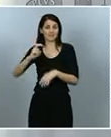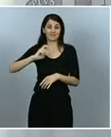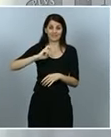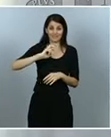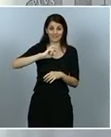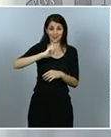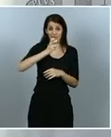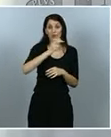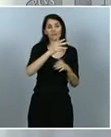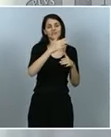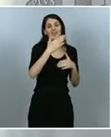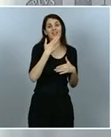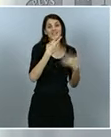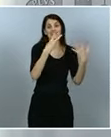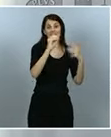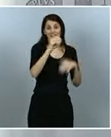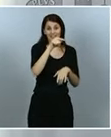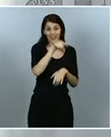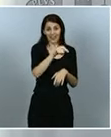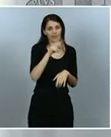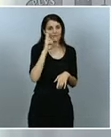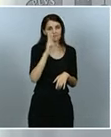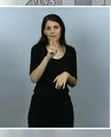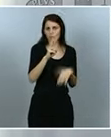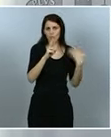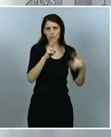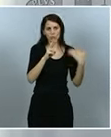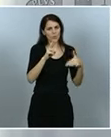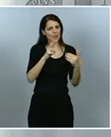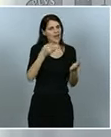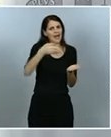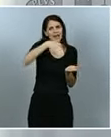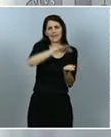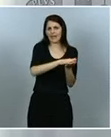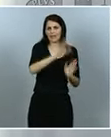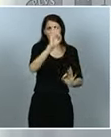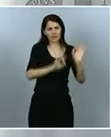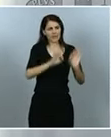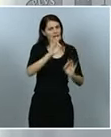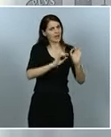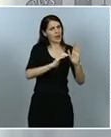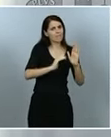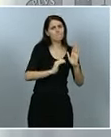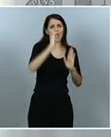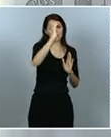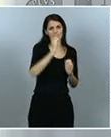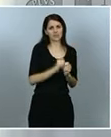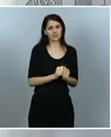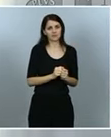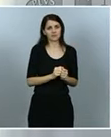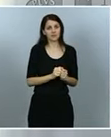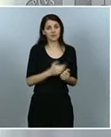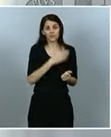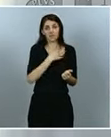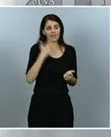de 70 años o más, en el que el descenso no es aproximadamente de 1.000 veces menos o 100